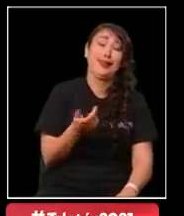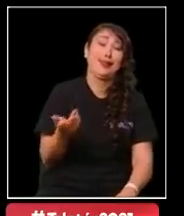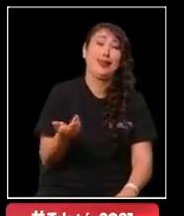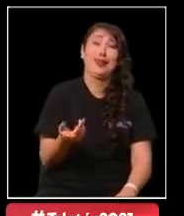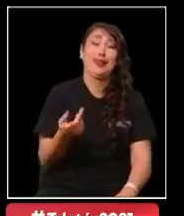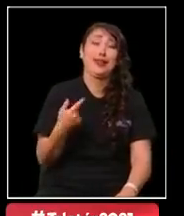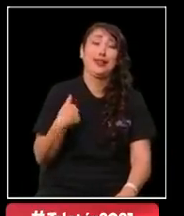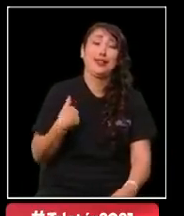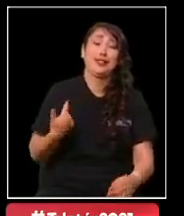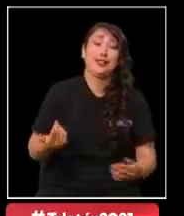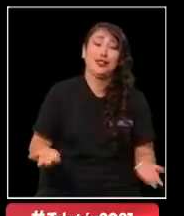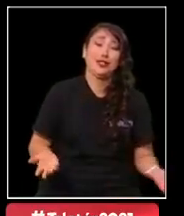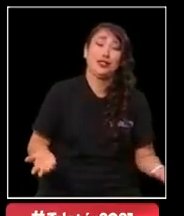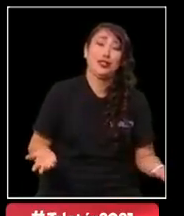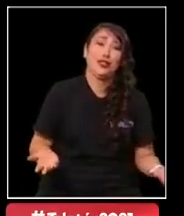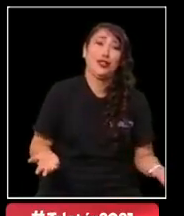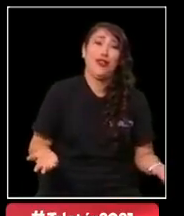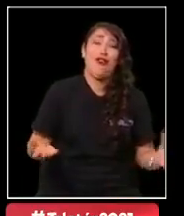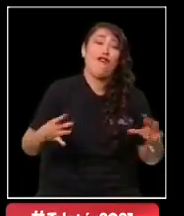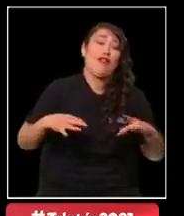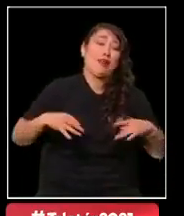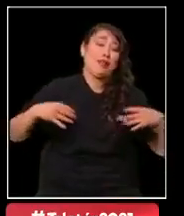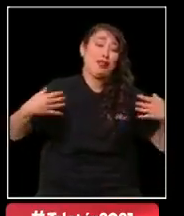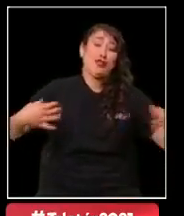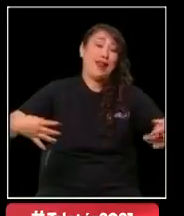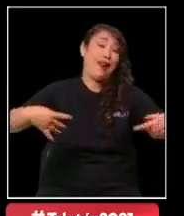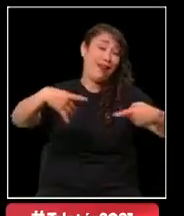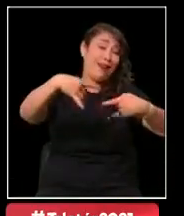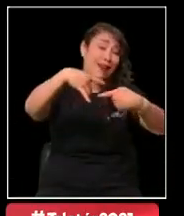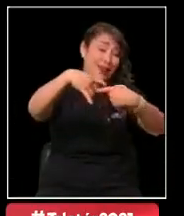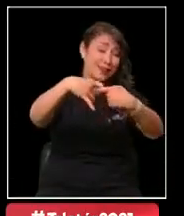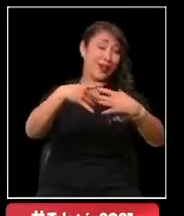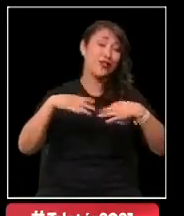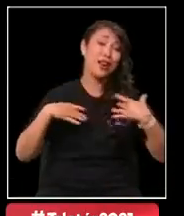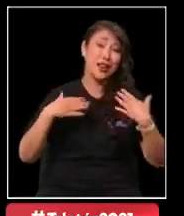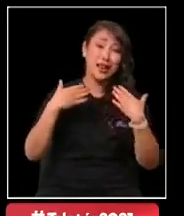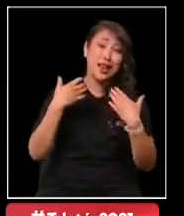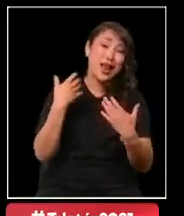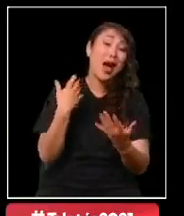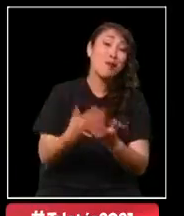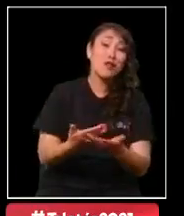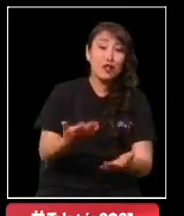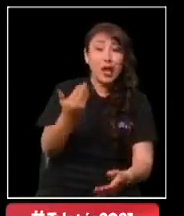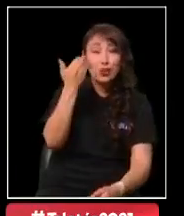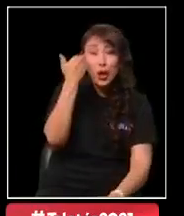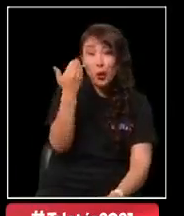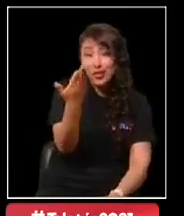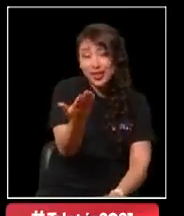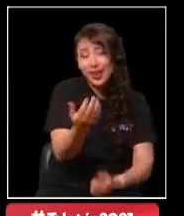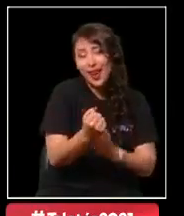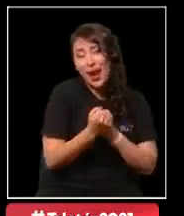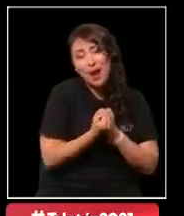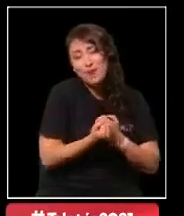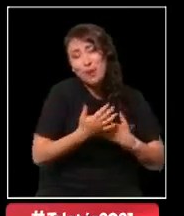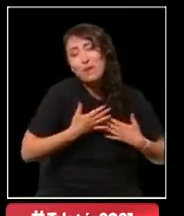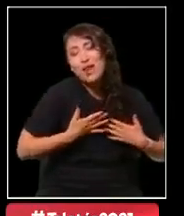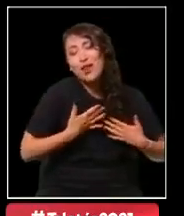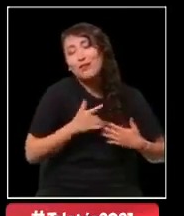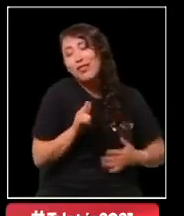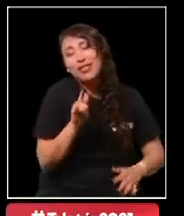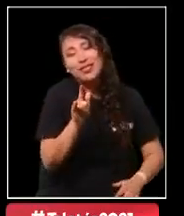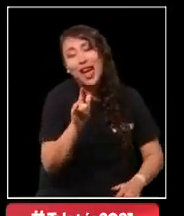Yo estoy felizmente casado y aprovecho de mandarte un saludo a ti, mi amor. Te amo